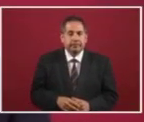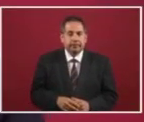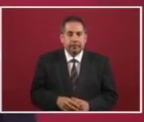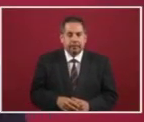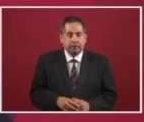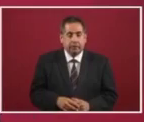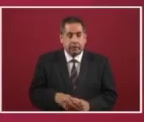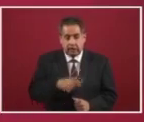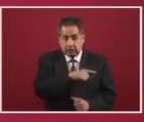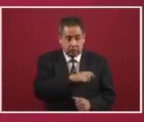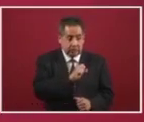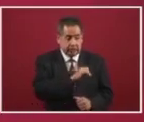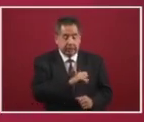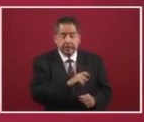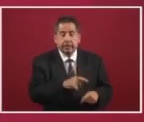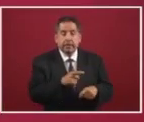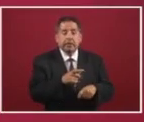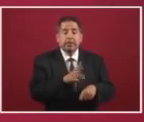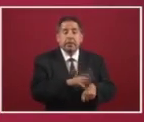Entregaron